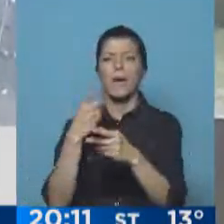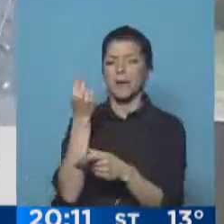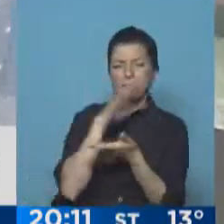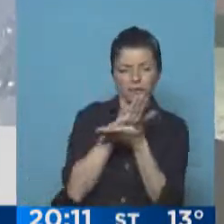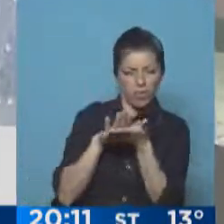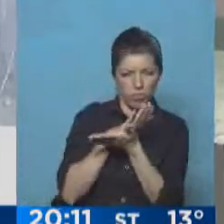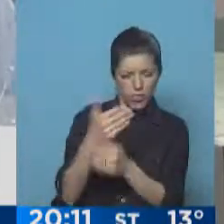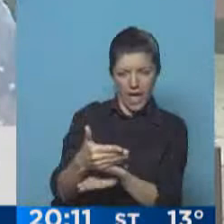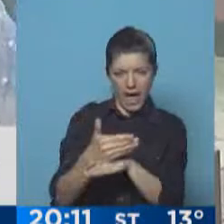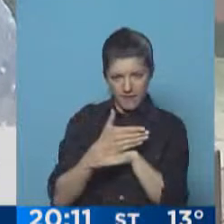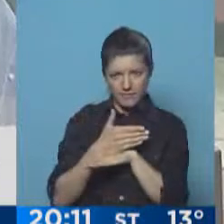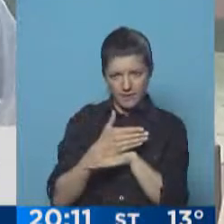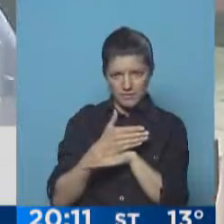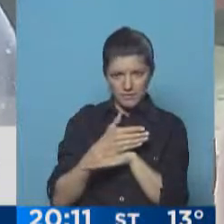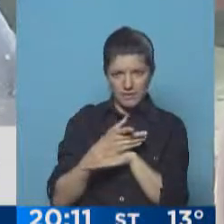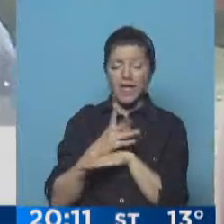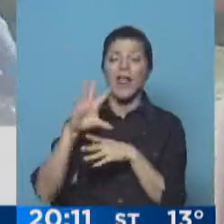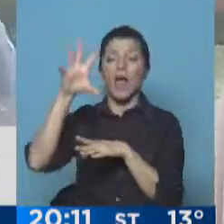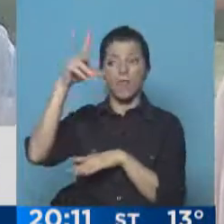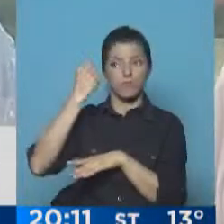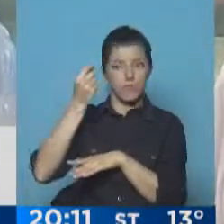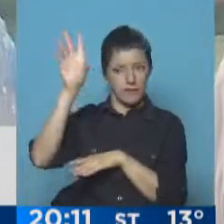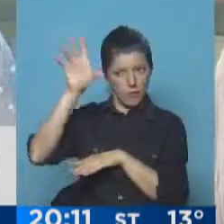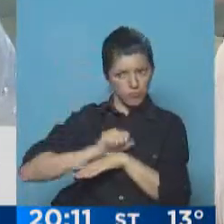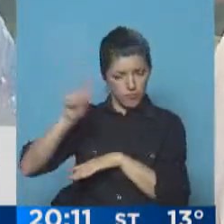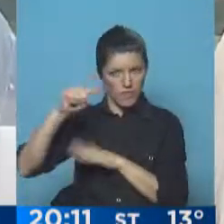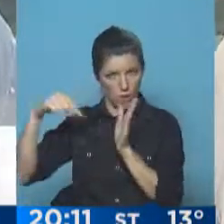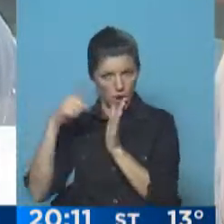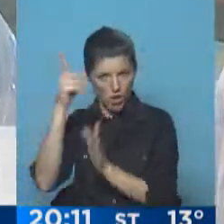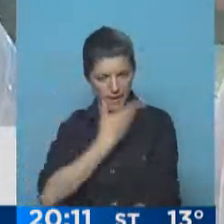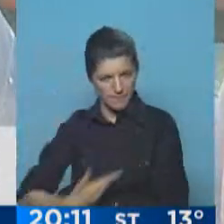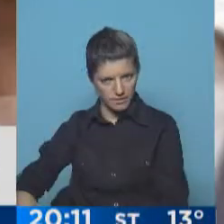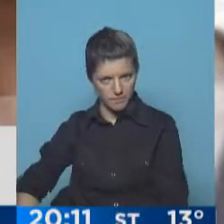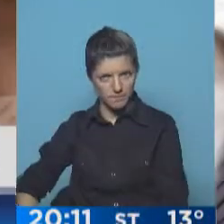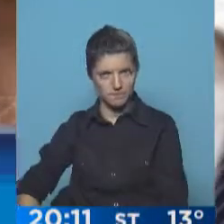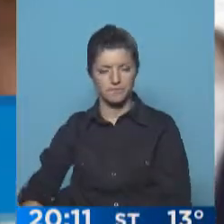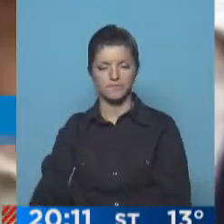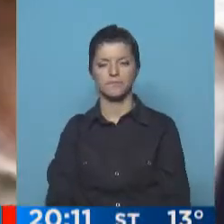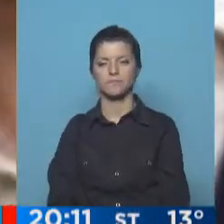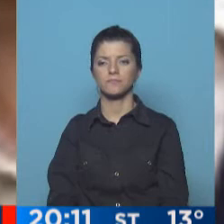previamente sustraídos de manera fraudulenta del gobierno de la Ciudad de Buenos Aires.